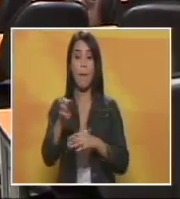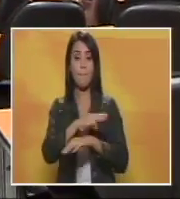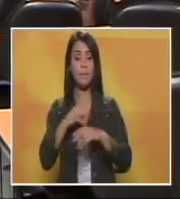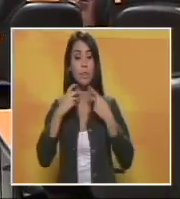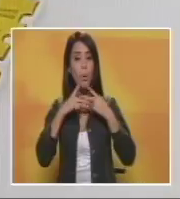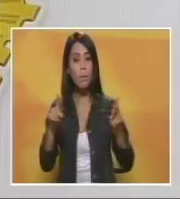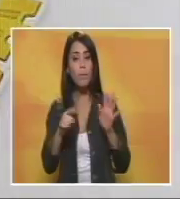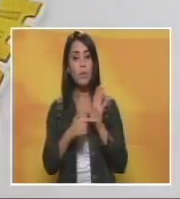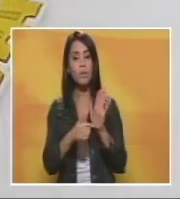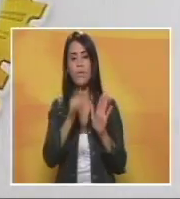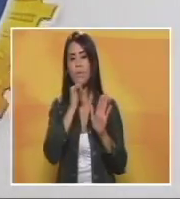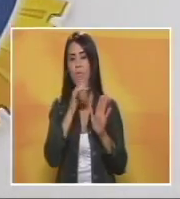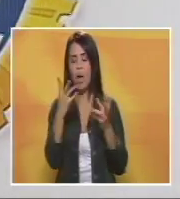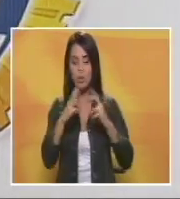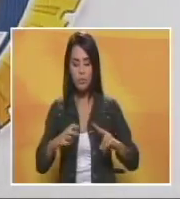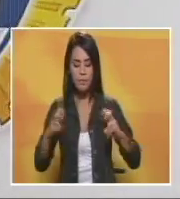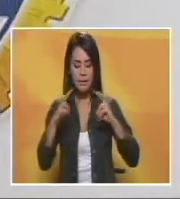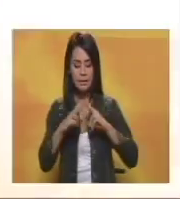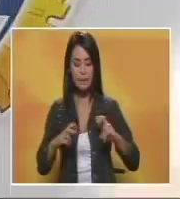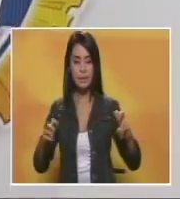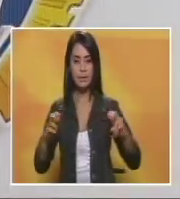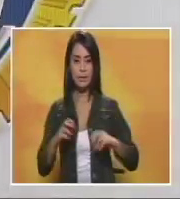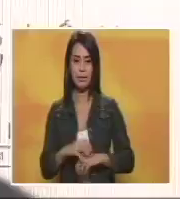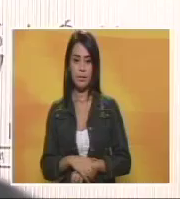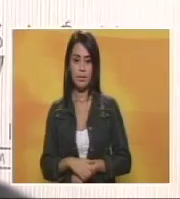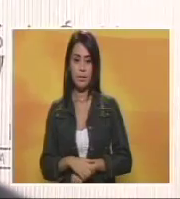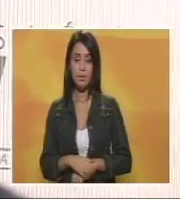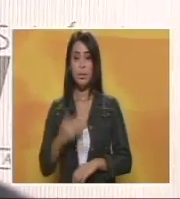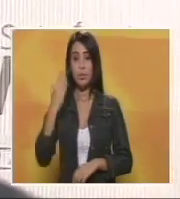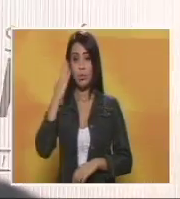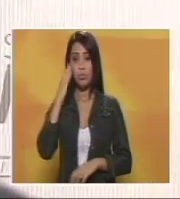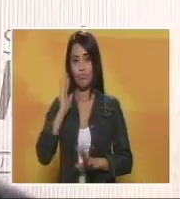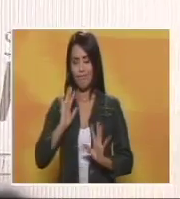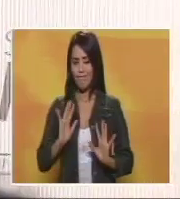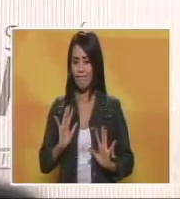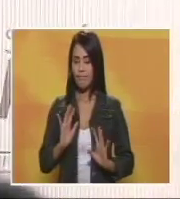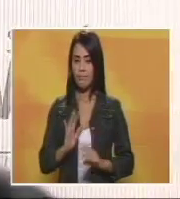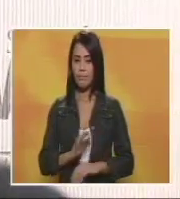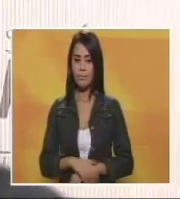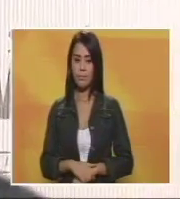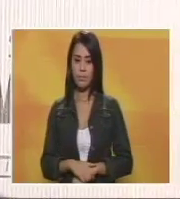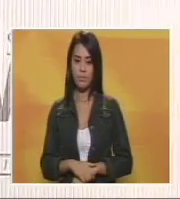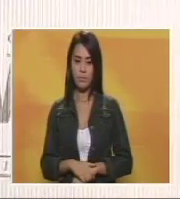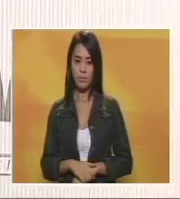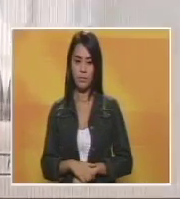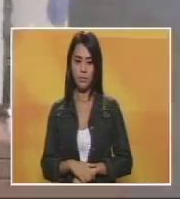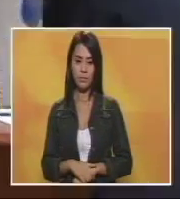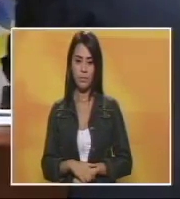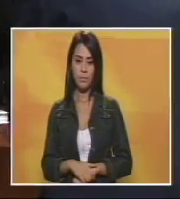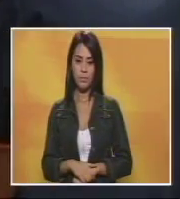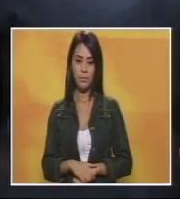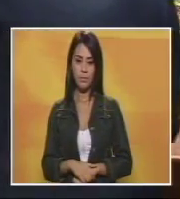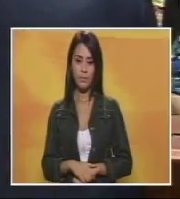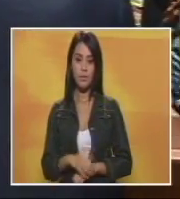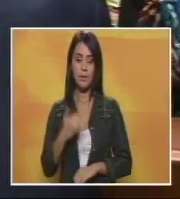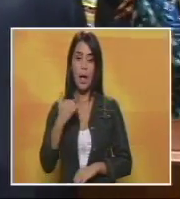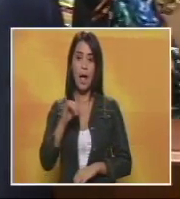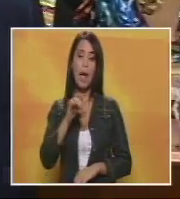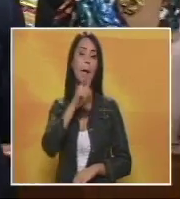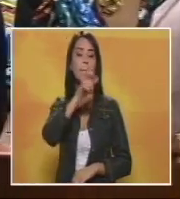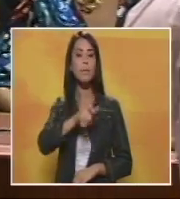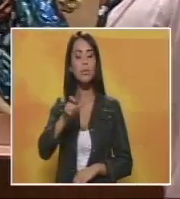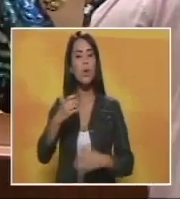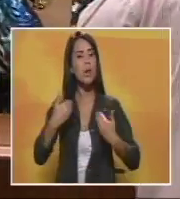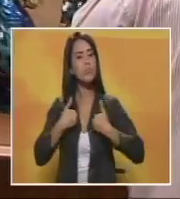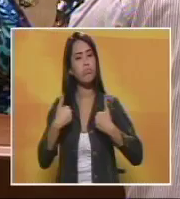Público ha adelantado esta investigación. Tengo entendido que hay parte de las víctimas